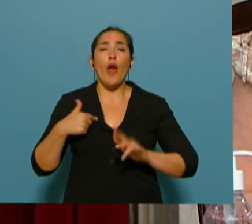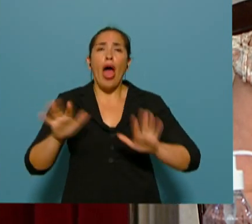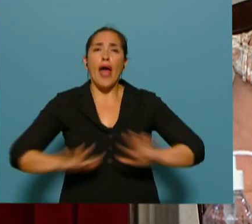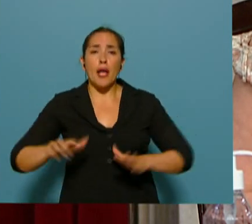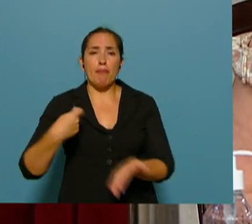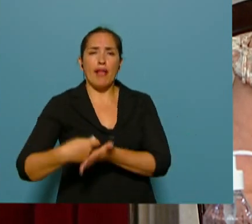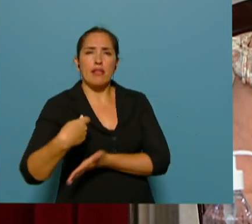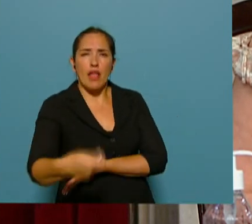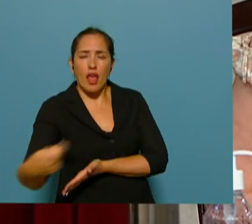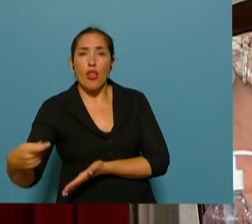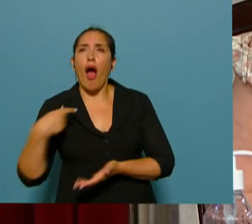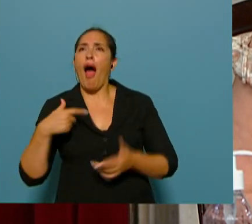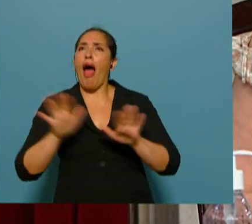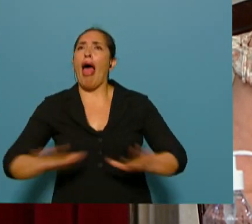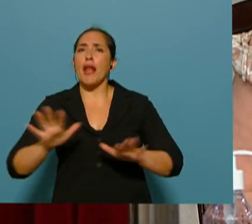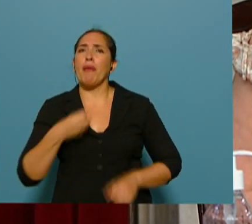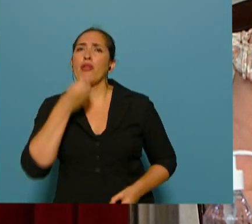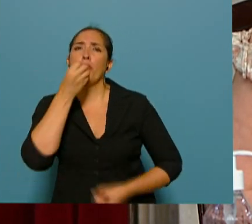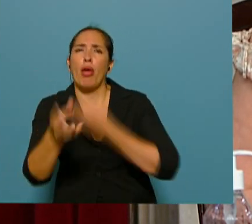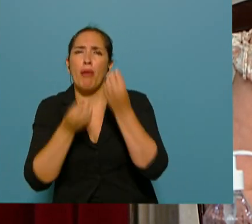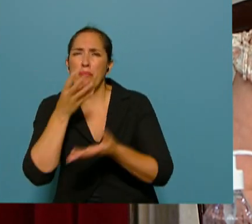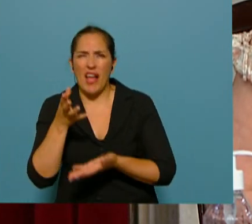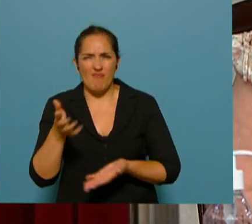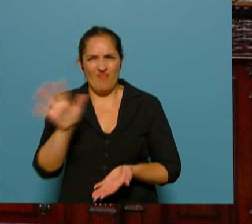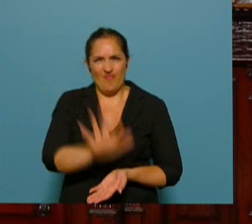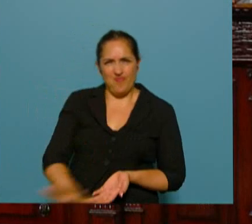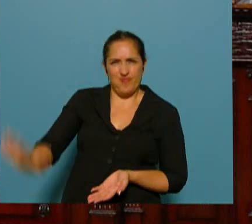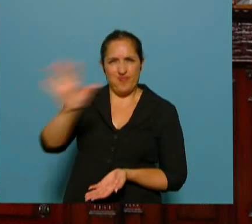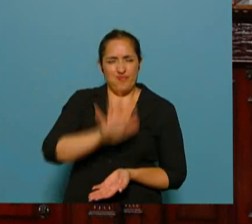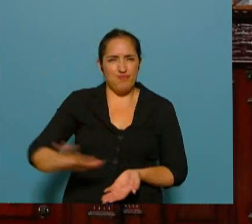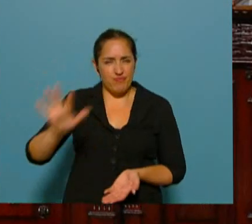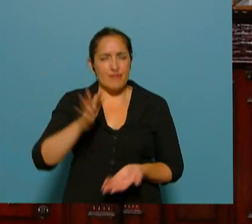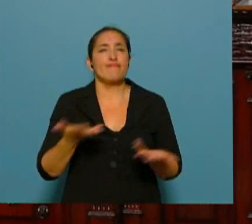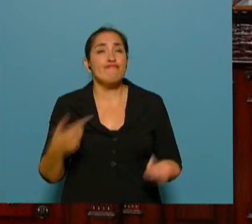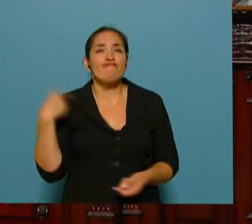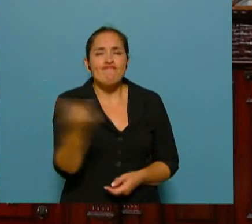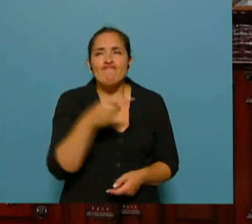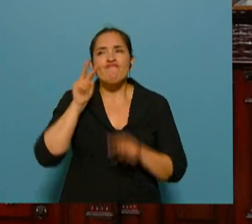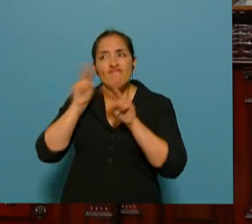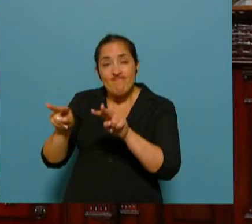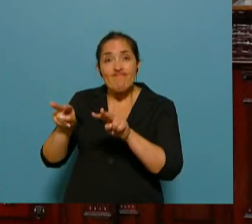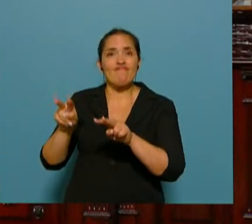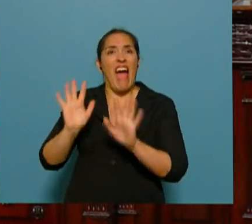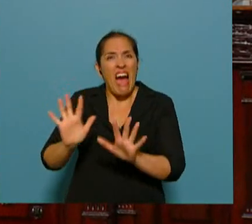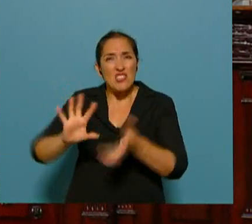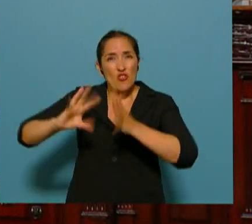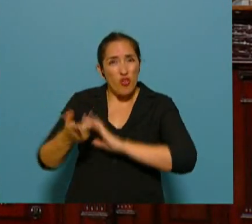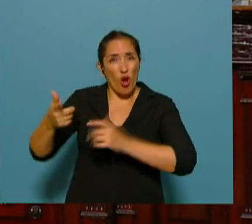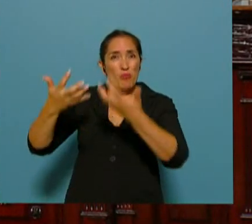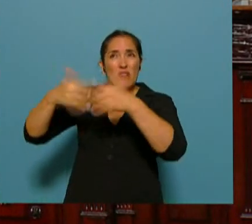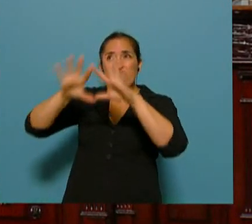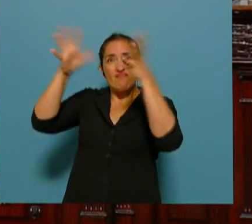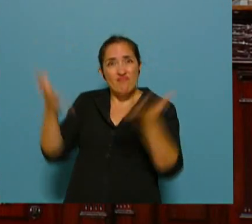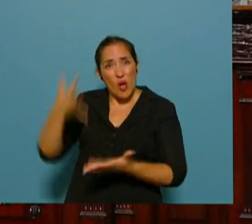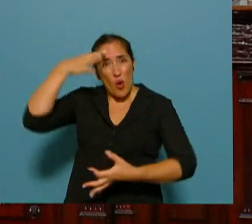pagos con fiscales y jueces que los avalaron, me obligan a reflexionar sin tapujos sobre el modo como hoy está funcionando la